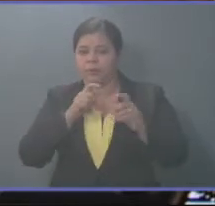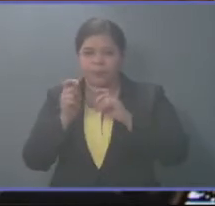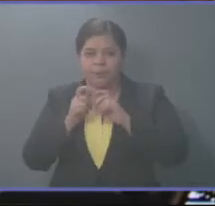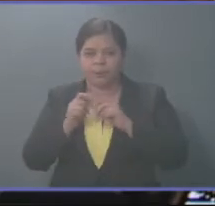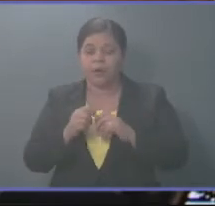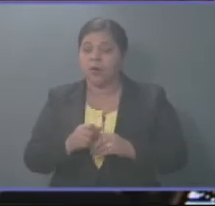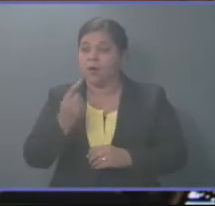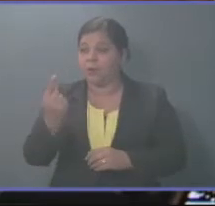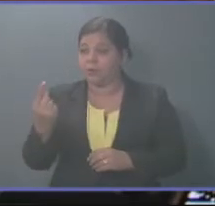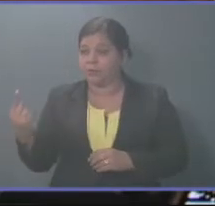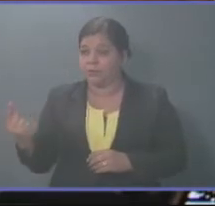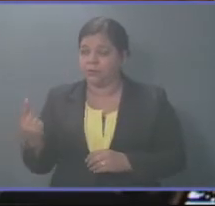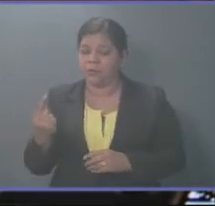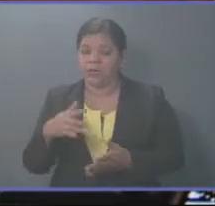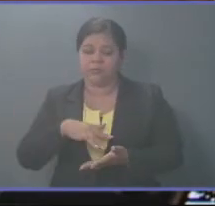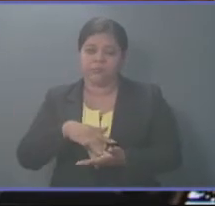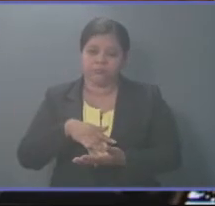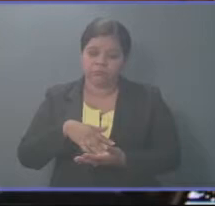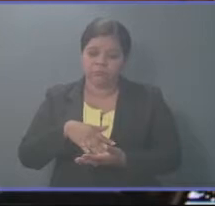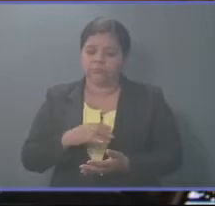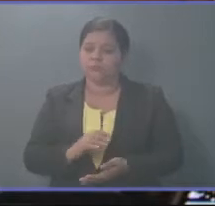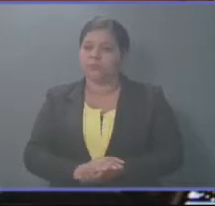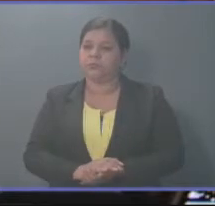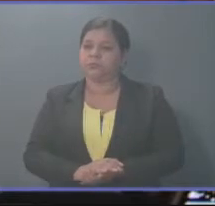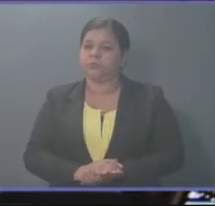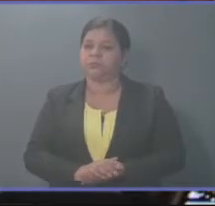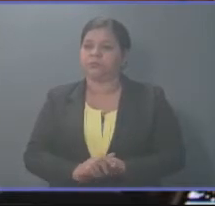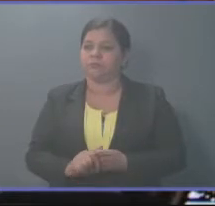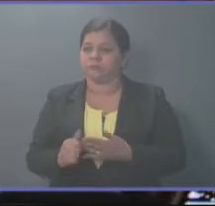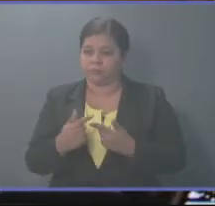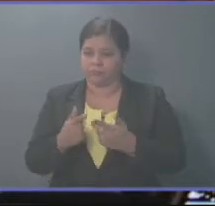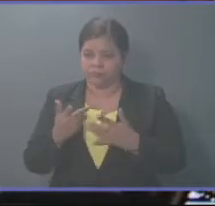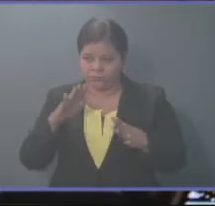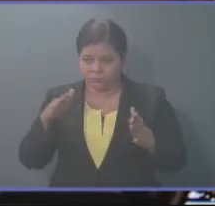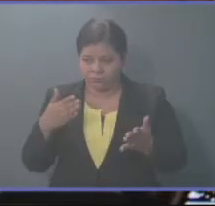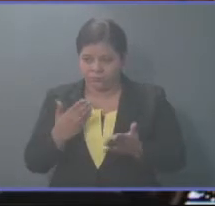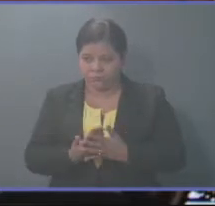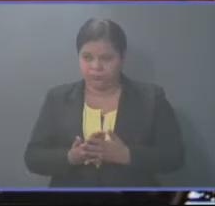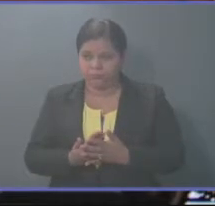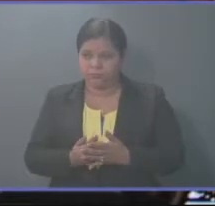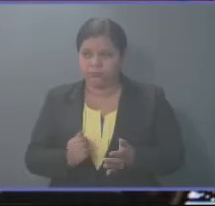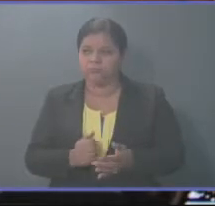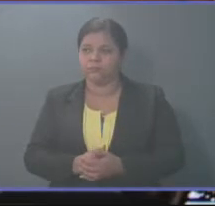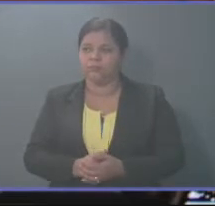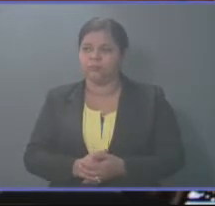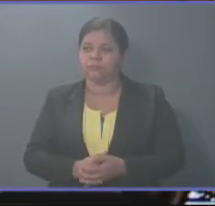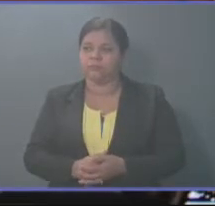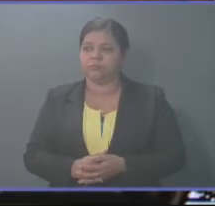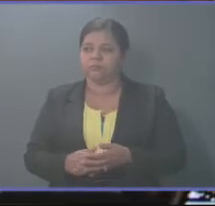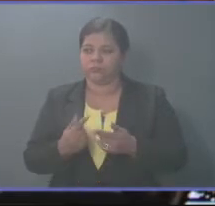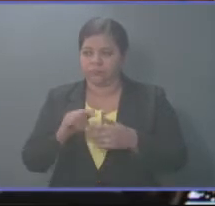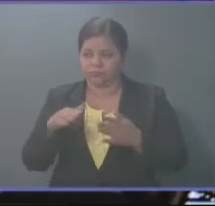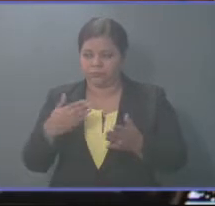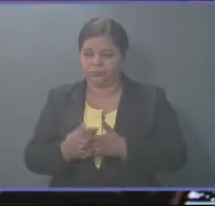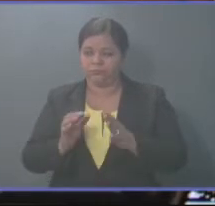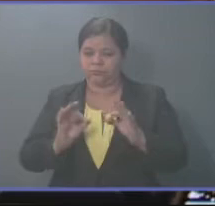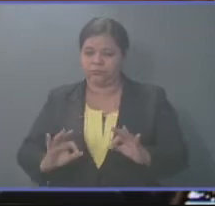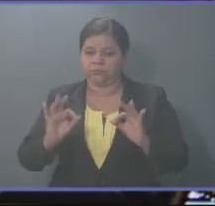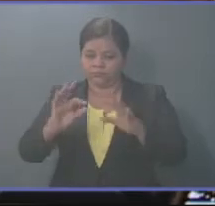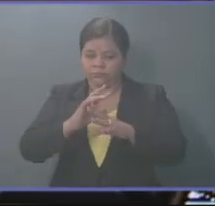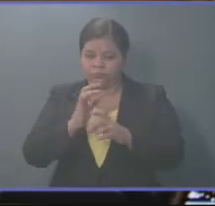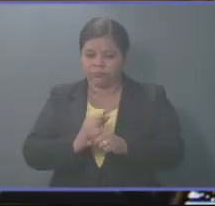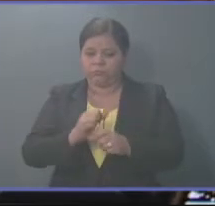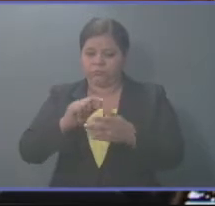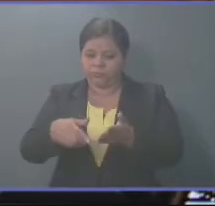incapaces. No obstante, señala que en aras de aportar a la consecución de una mayor garantía de los